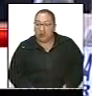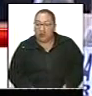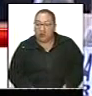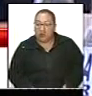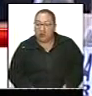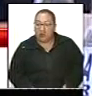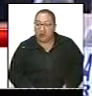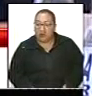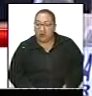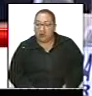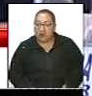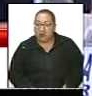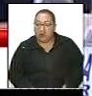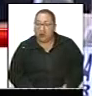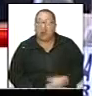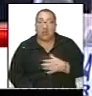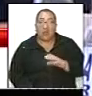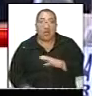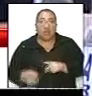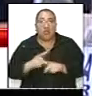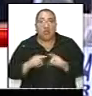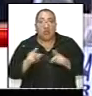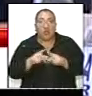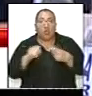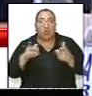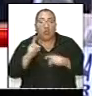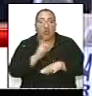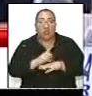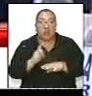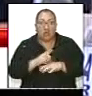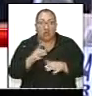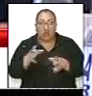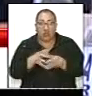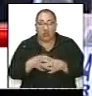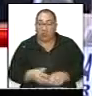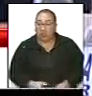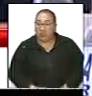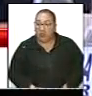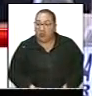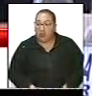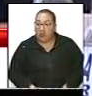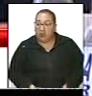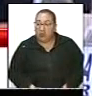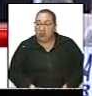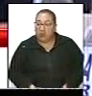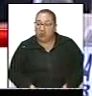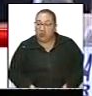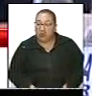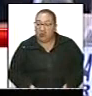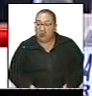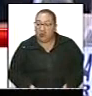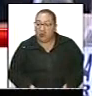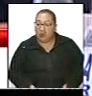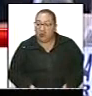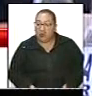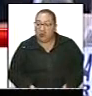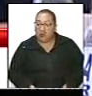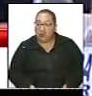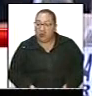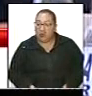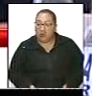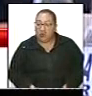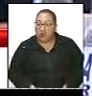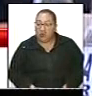ha desarrollado ciertos sectores. Y cuando se desarrolla ciertos sectores, se abren posibilidades laborales para